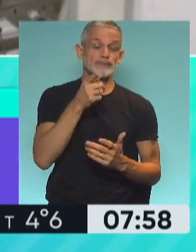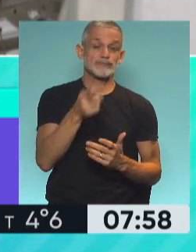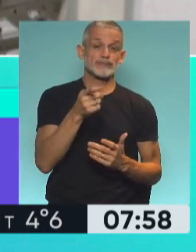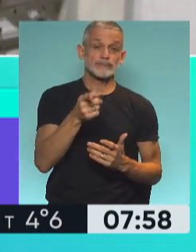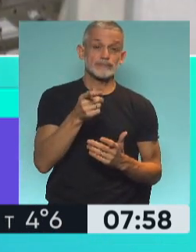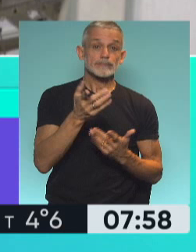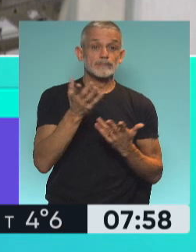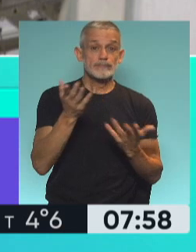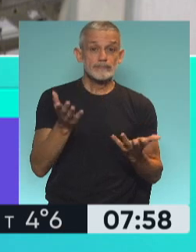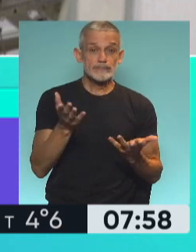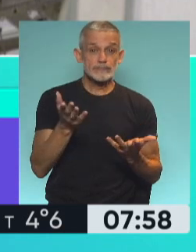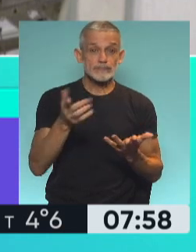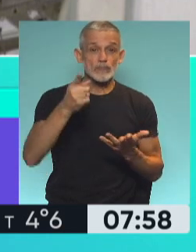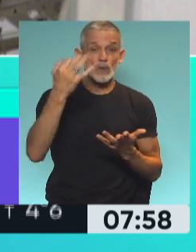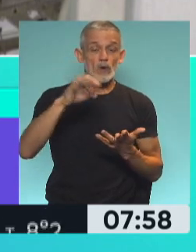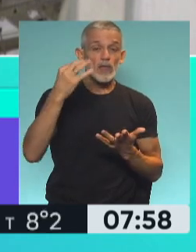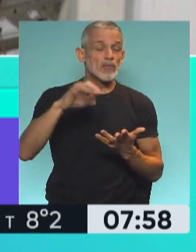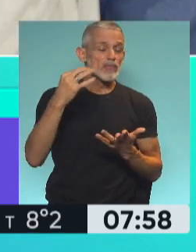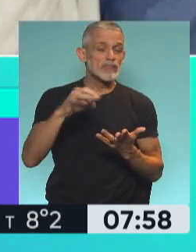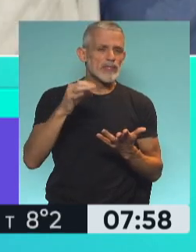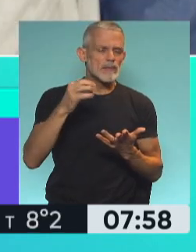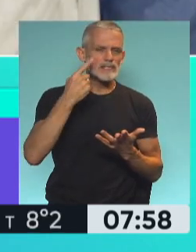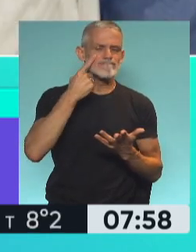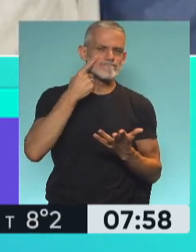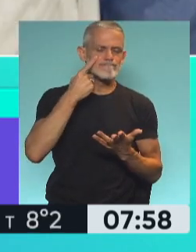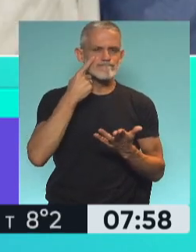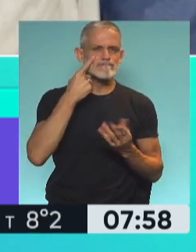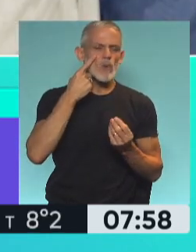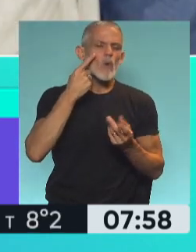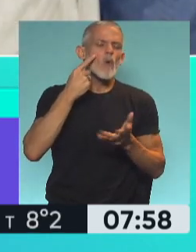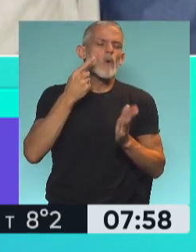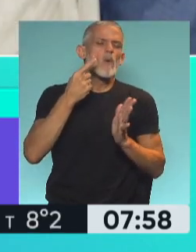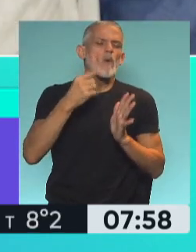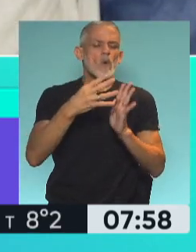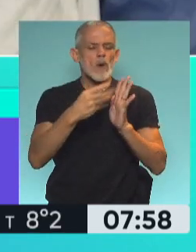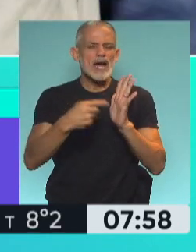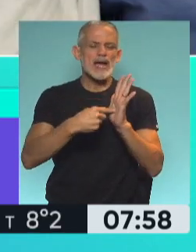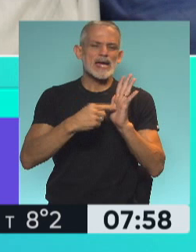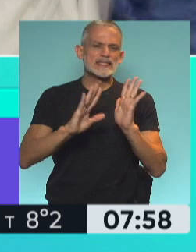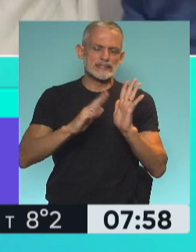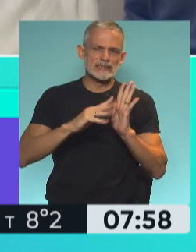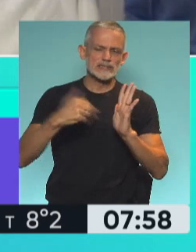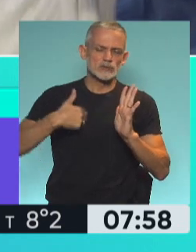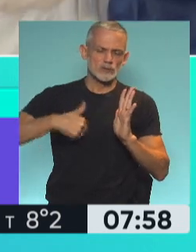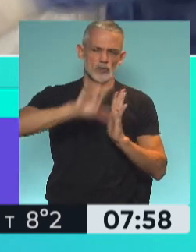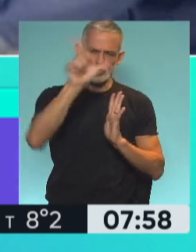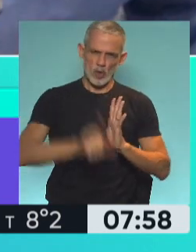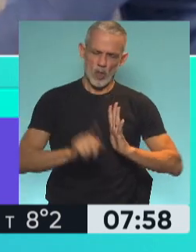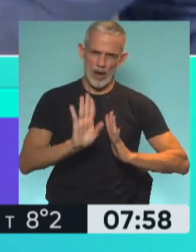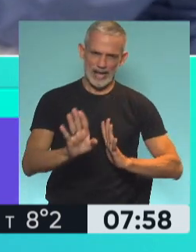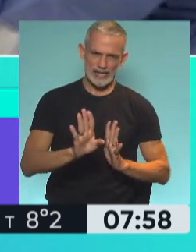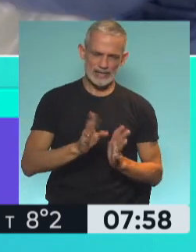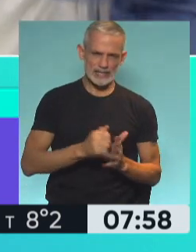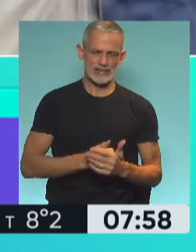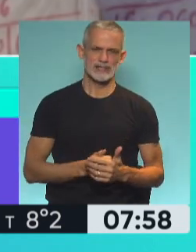en definitiva hay que tomarlo como algo ilustrativo de lo que ocurre en todo el país.